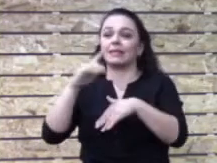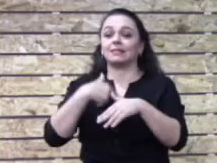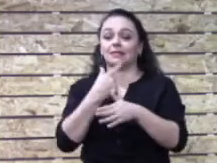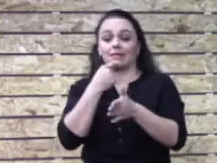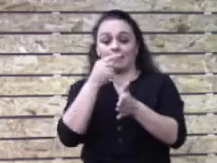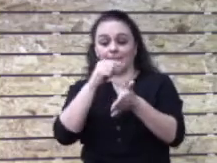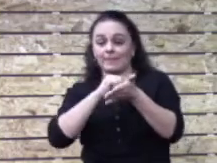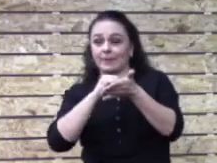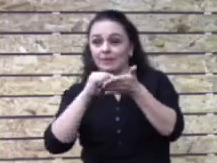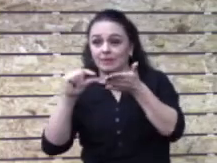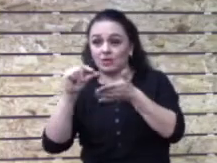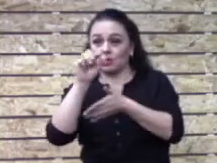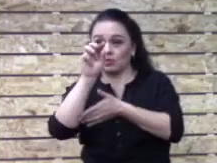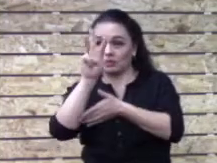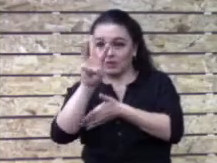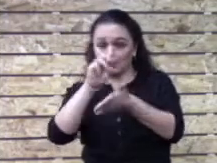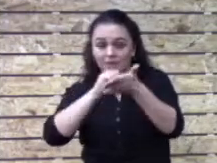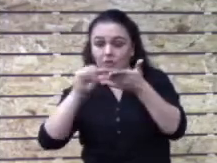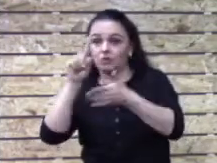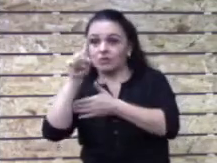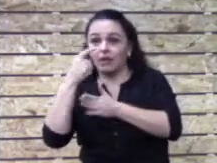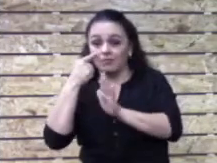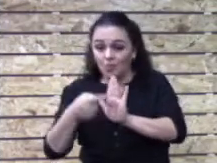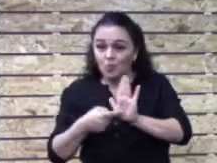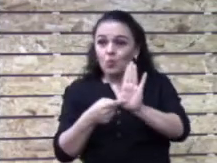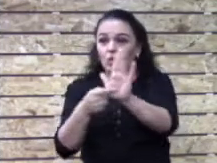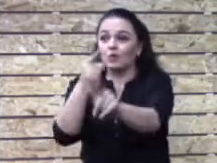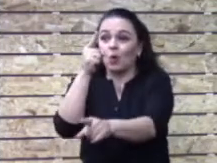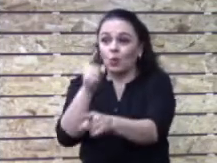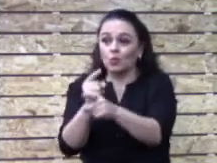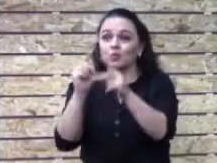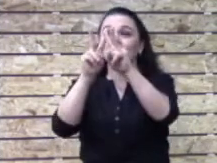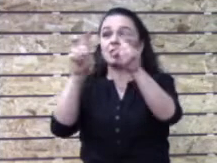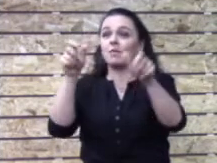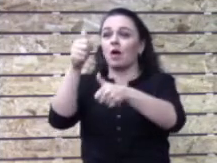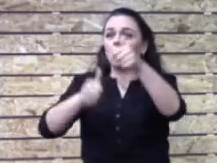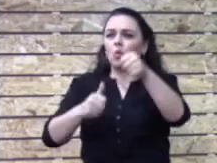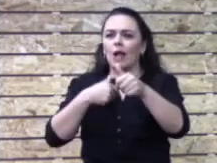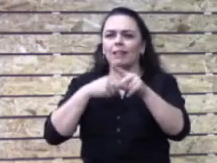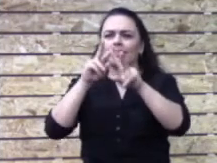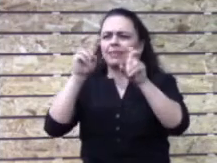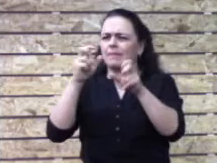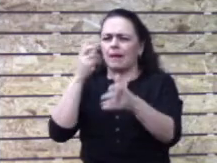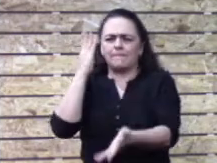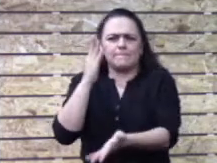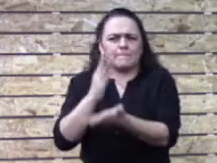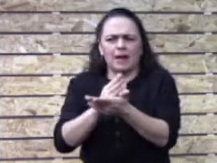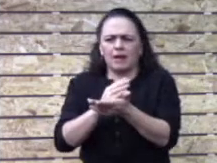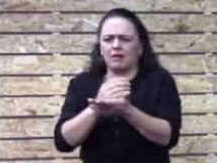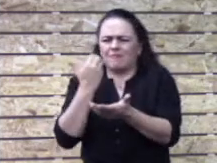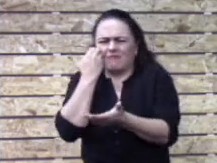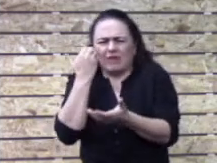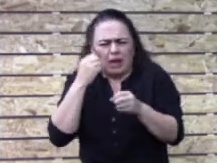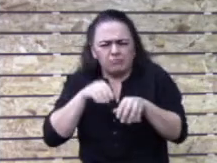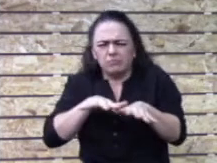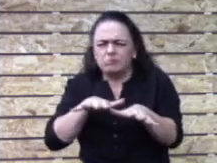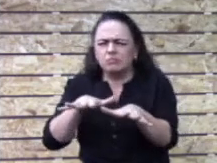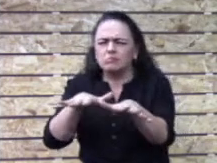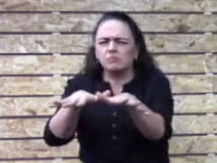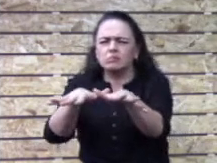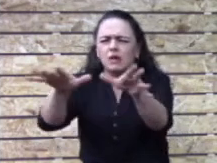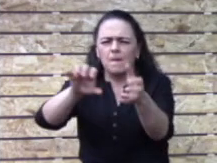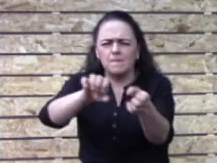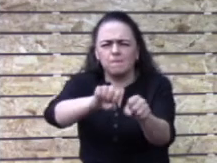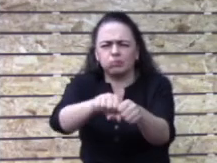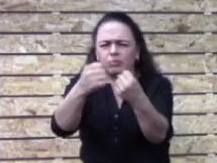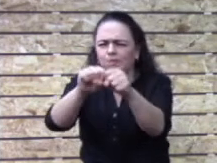6 precisamente aborda este tema de la plaga, de la mortífera plaga, de la peste destructora.